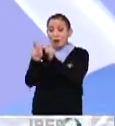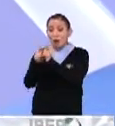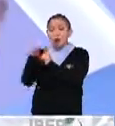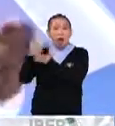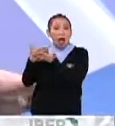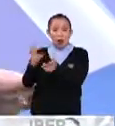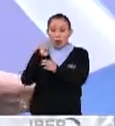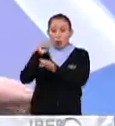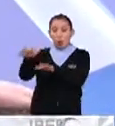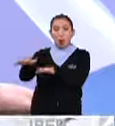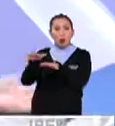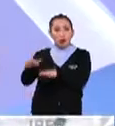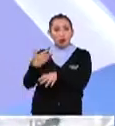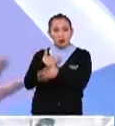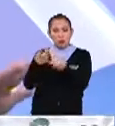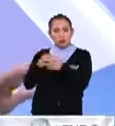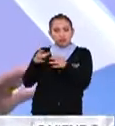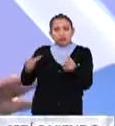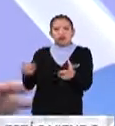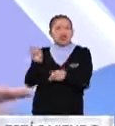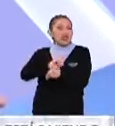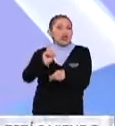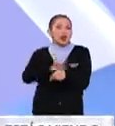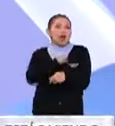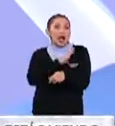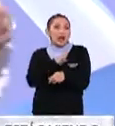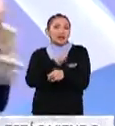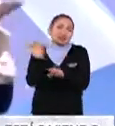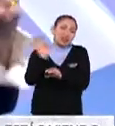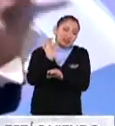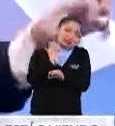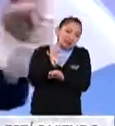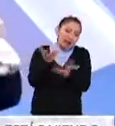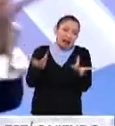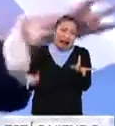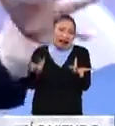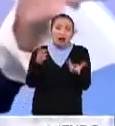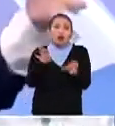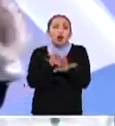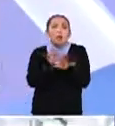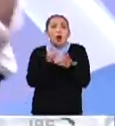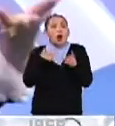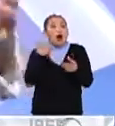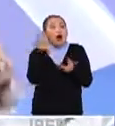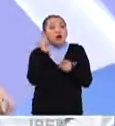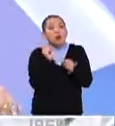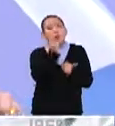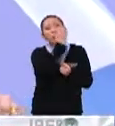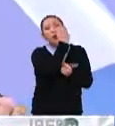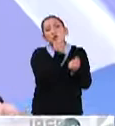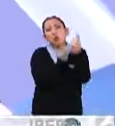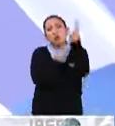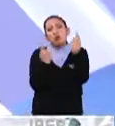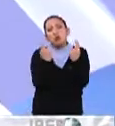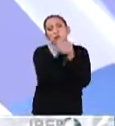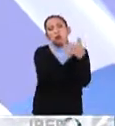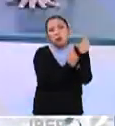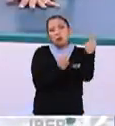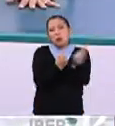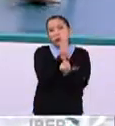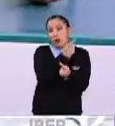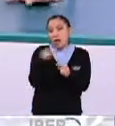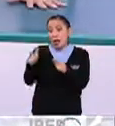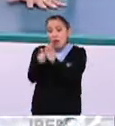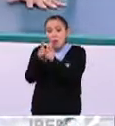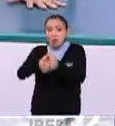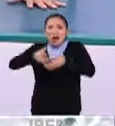lo que hoy es visibiliza un proceso que sucede a diario, quizá pues con menos personas juntas, ¿no? Que eso es la diferencia con la